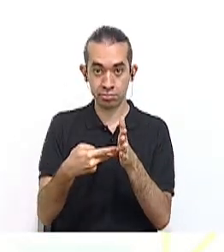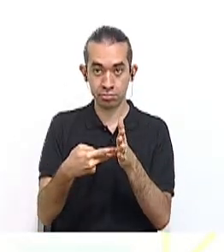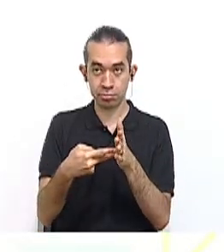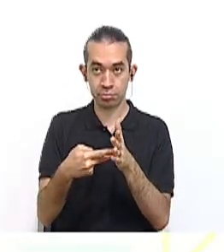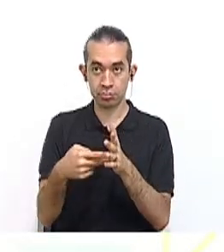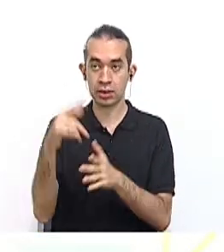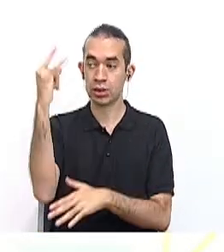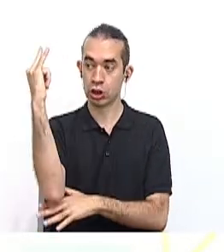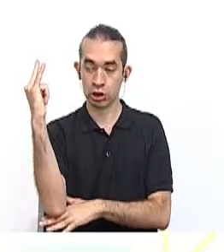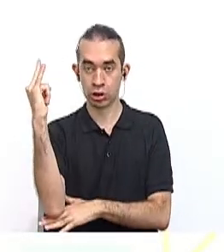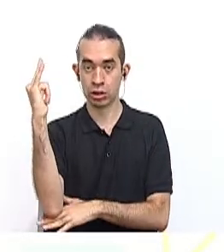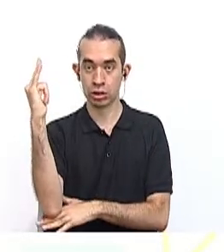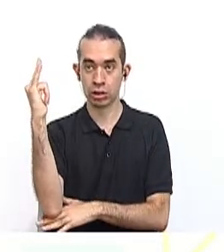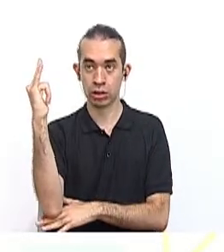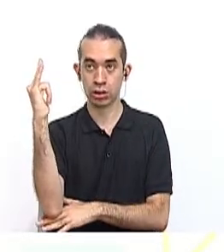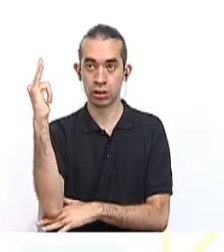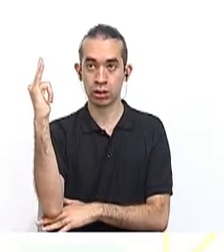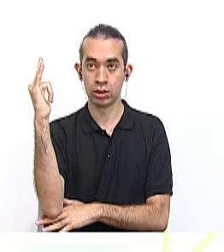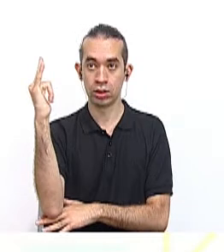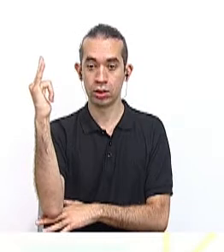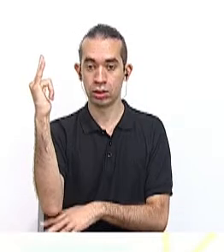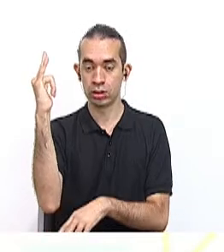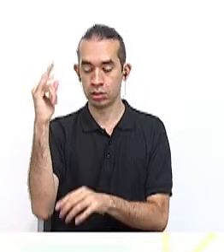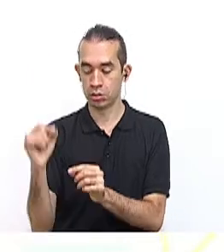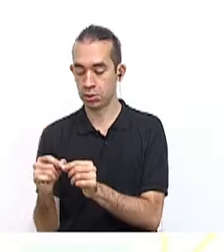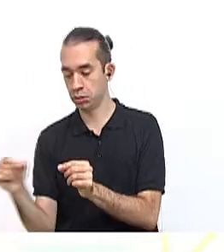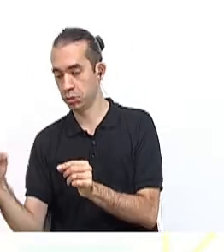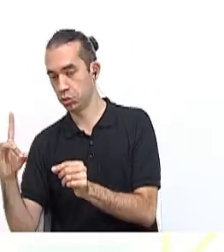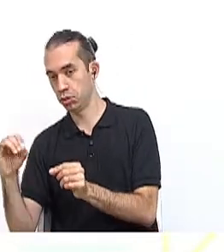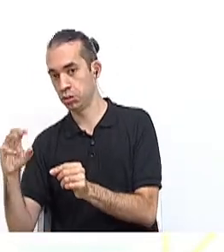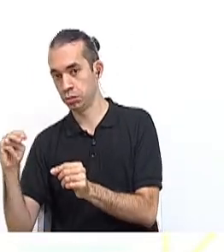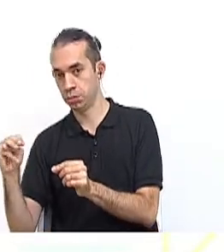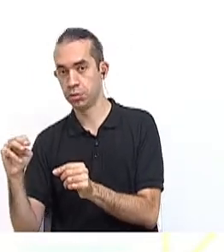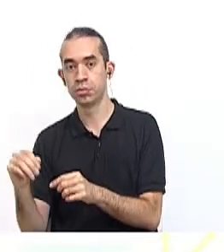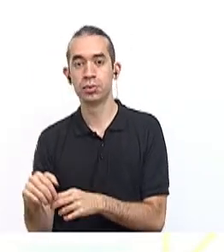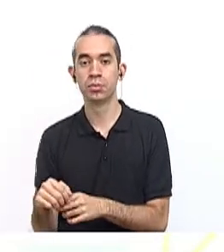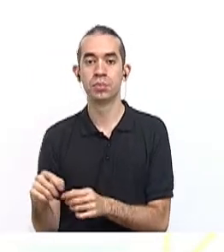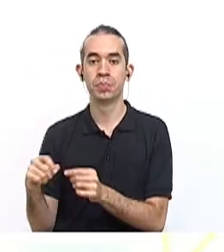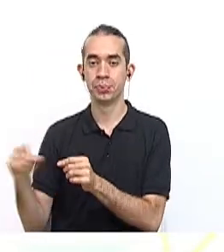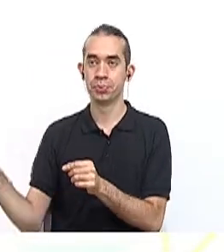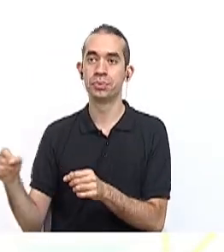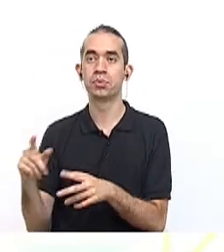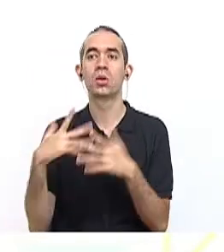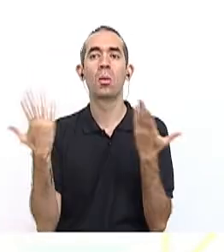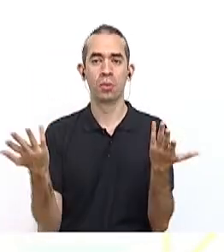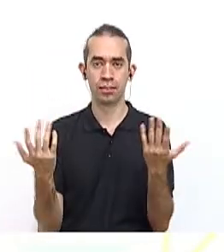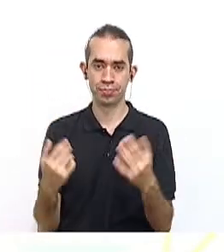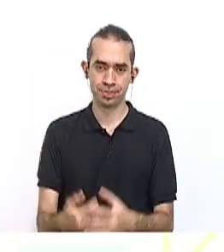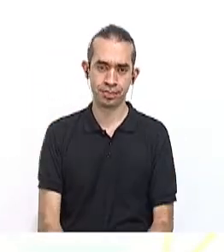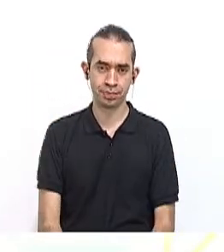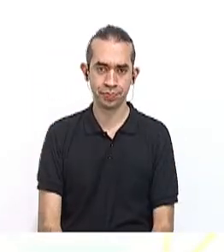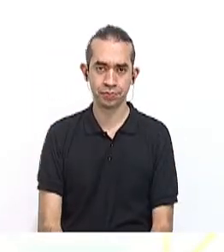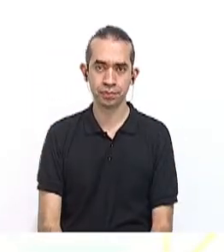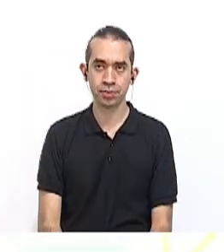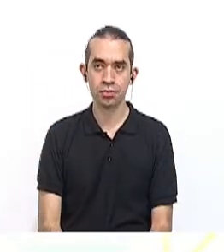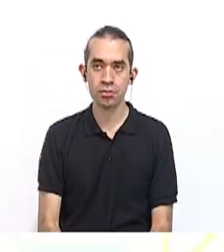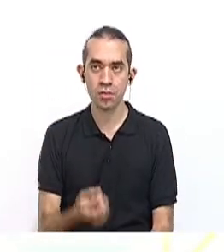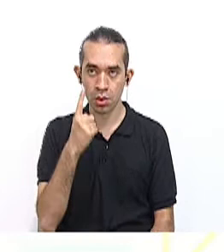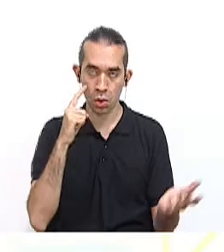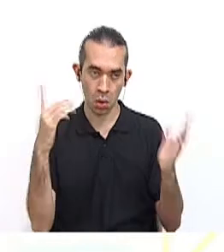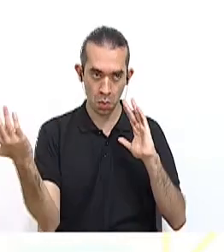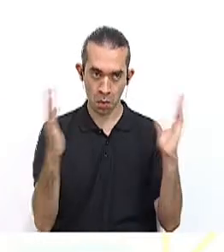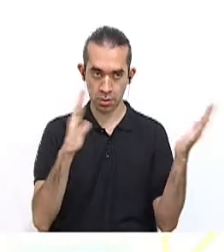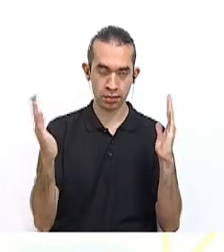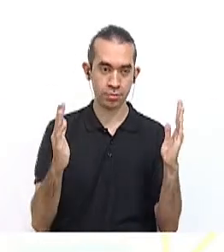torre está colocada a esos 80 metros. Entonces veamos el procedimiento. Si